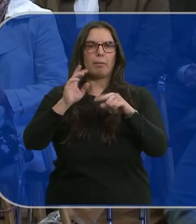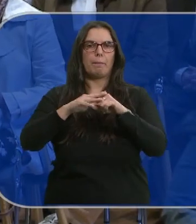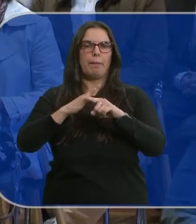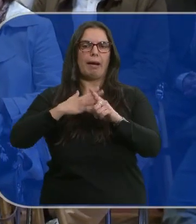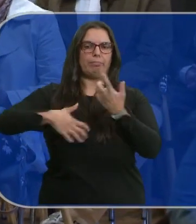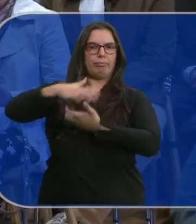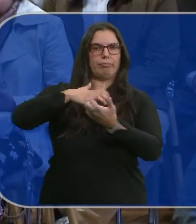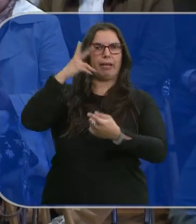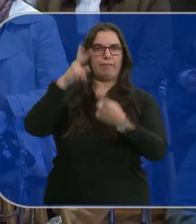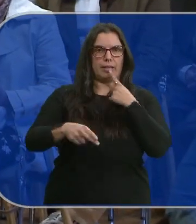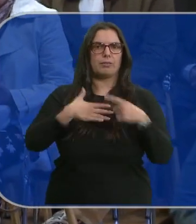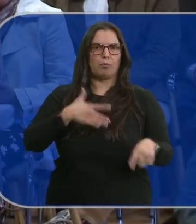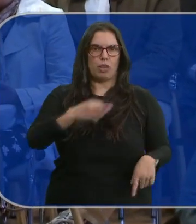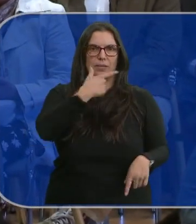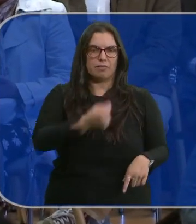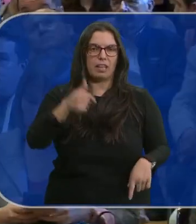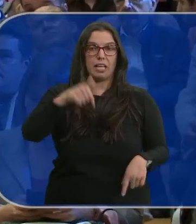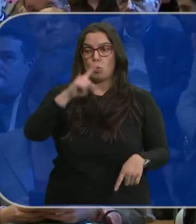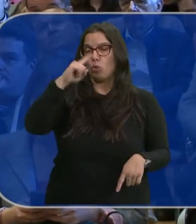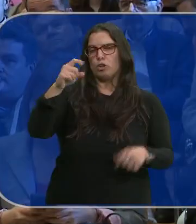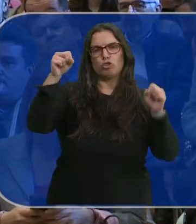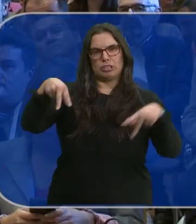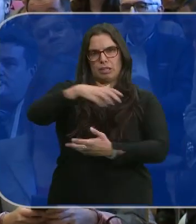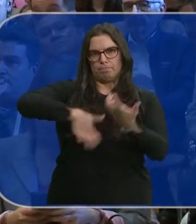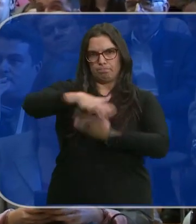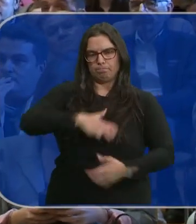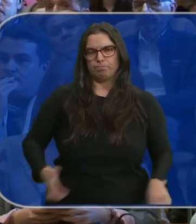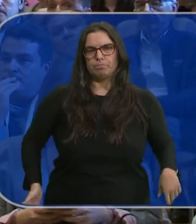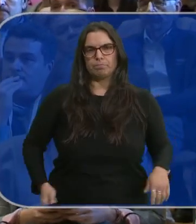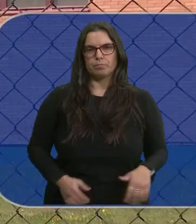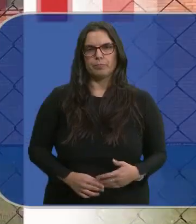funcionarios. Aquí no se ha producido ninguna en el último año.